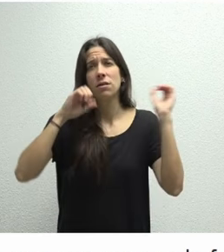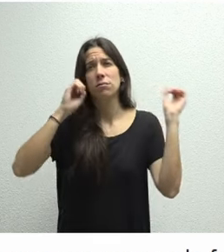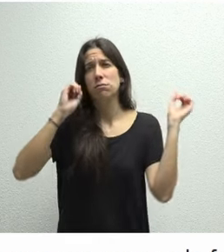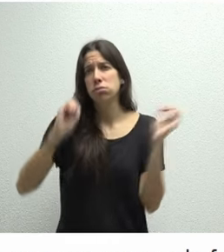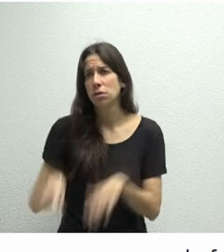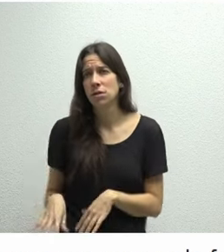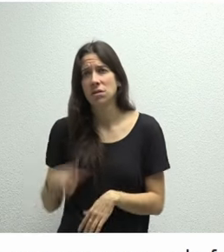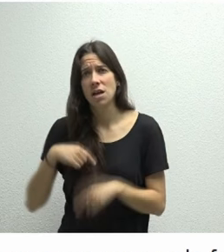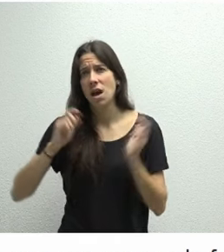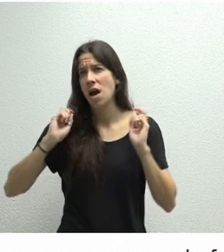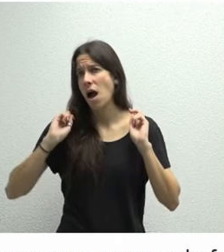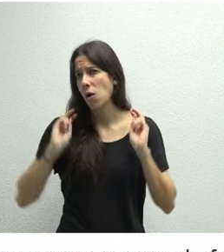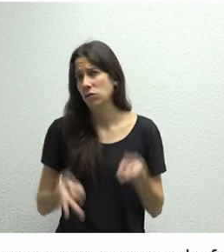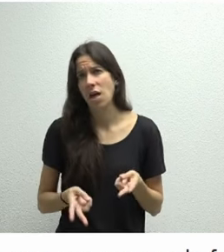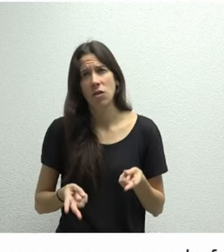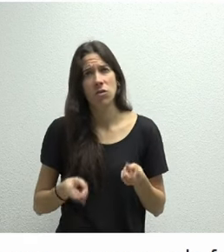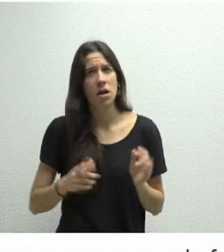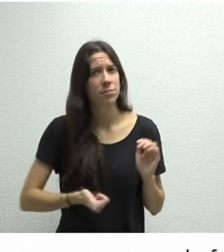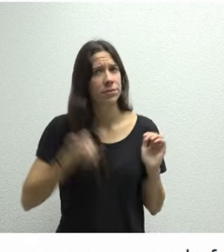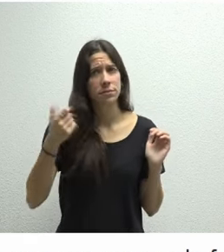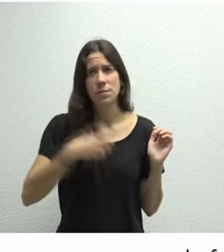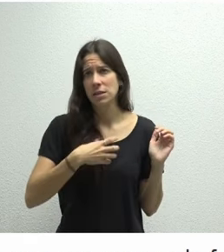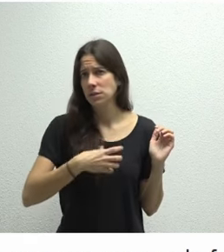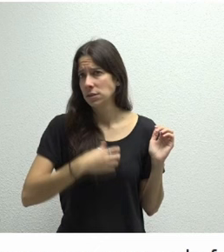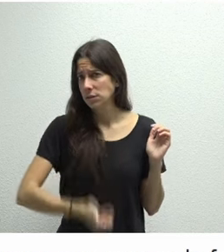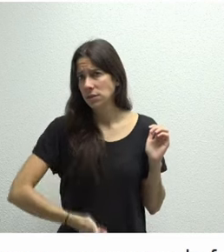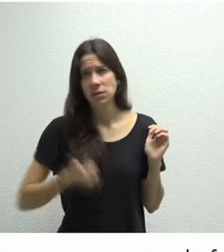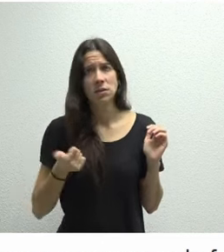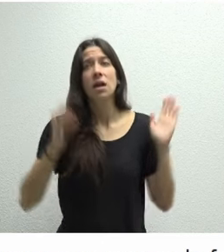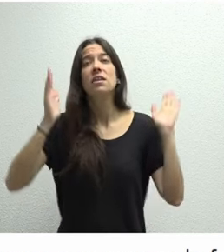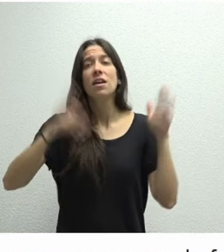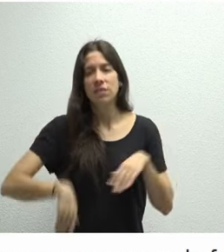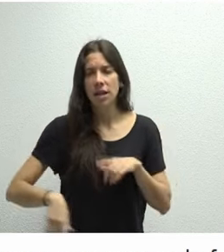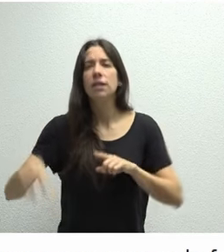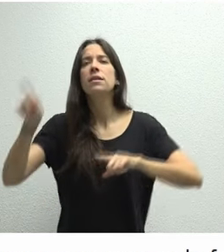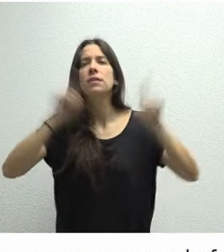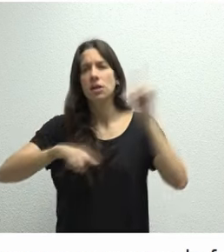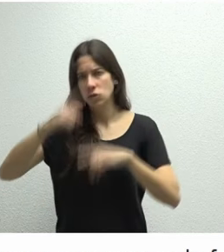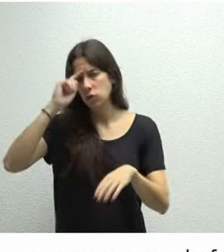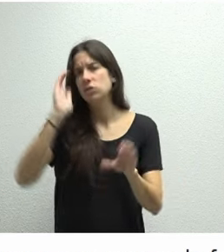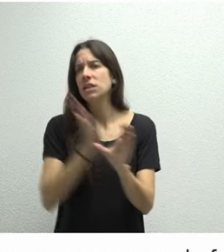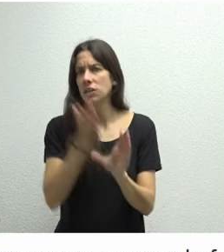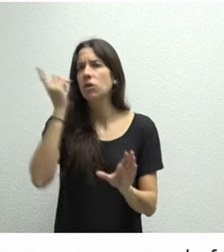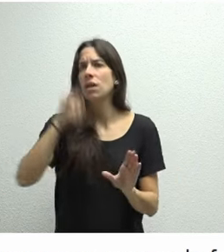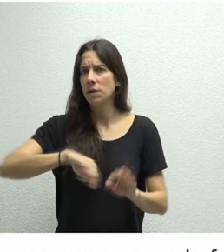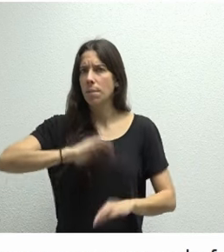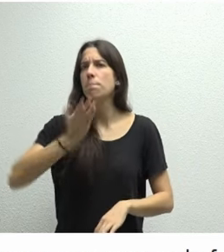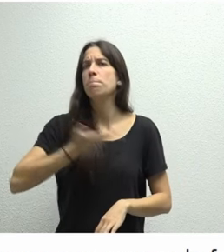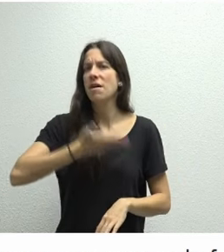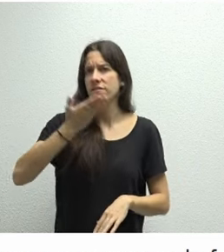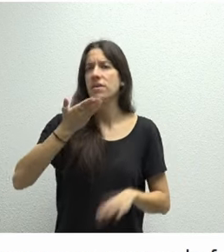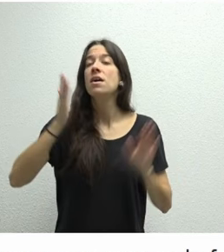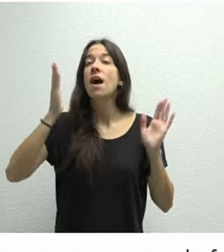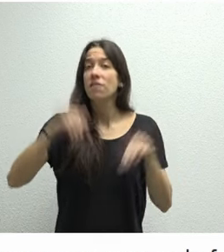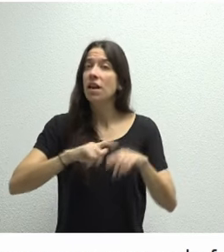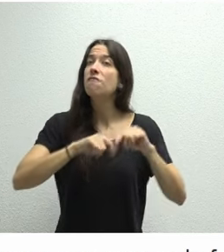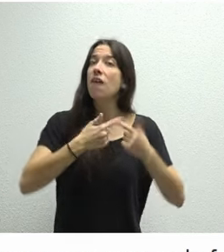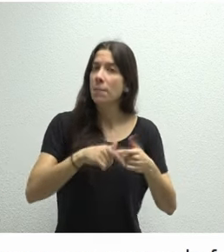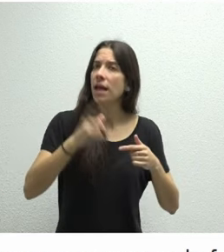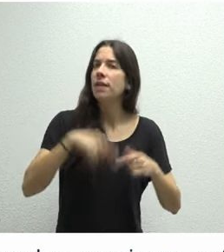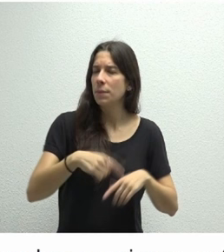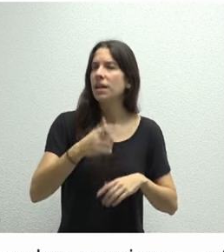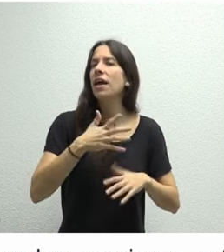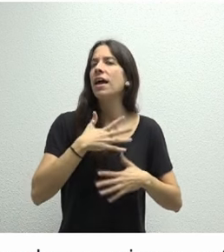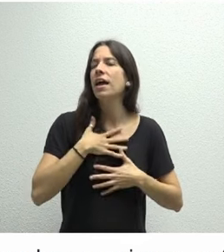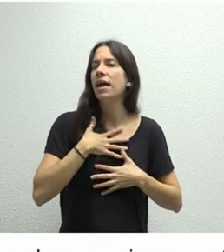y eh caen en trastorno psiquiátrico también es decir al final padecen enfermedades también mentales con lo